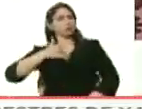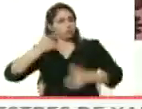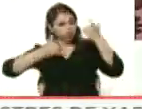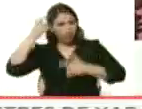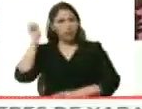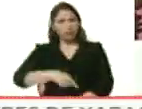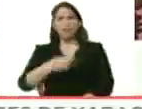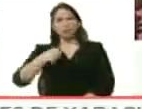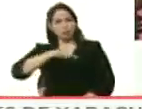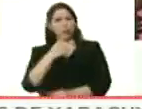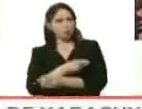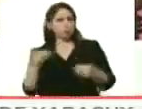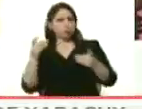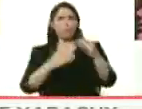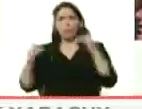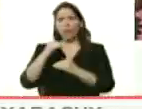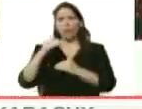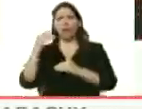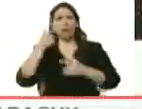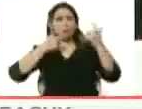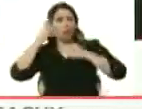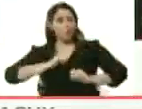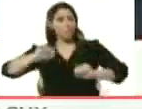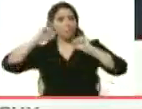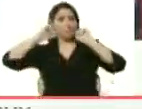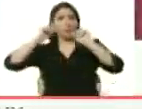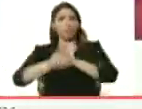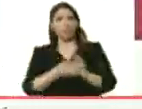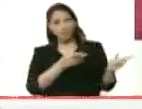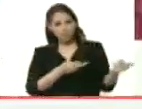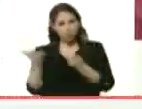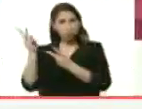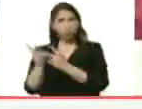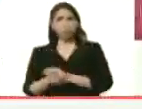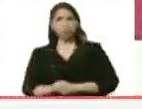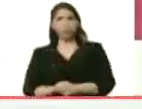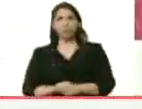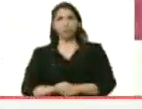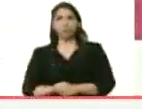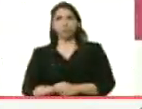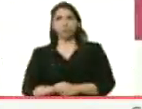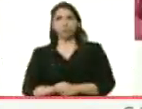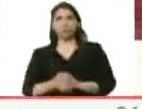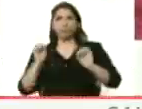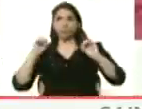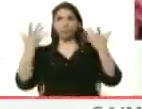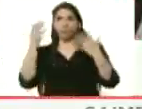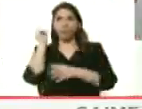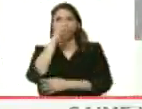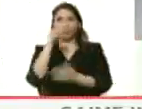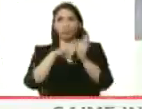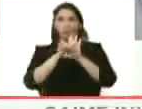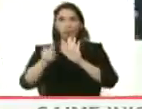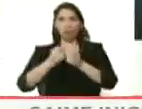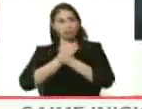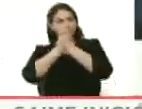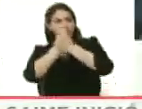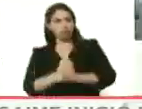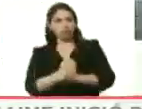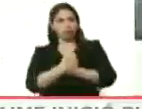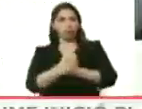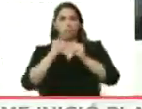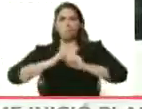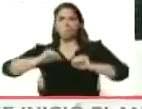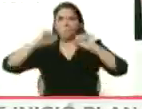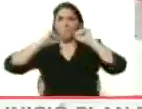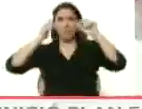y tenemos moral. ¡Chávez vive! Bienvenido, gloriosa Asamblea Nacional Constituyente, se les ama, se les quiere. ¡Que viva